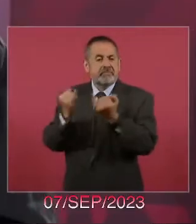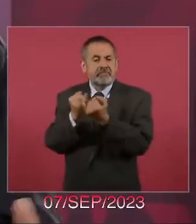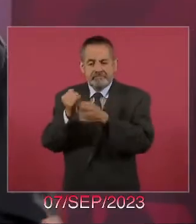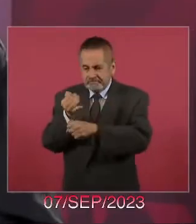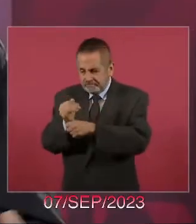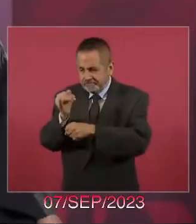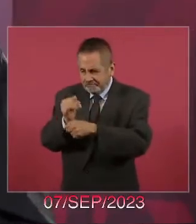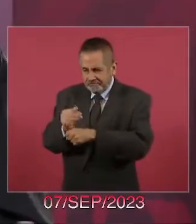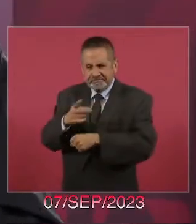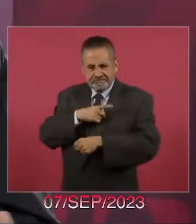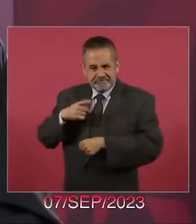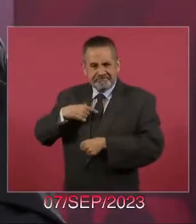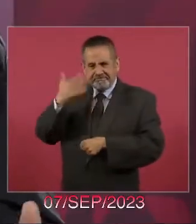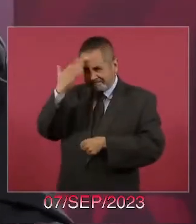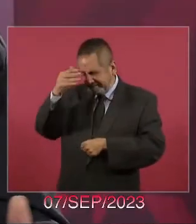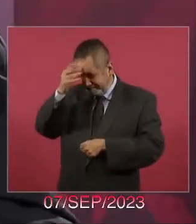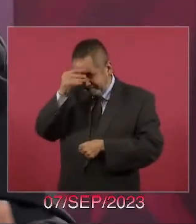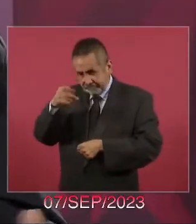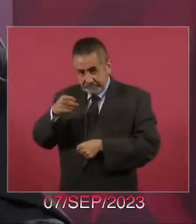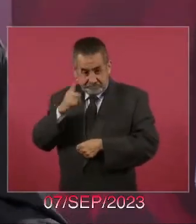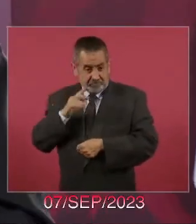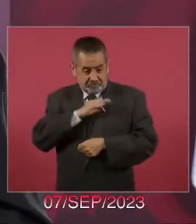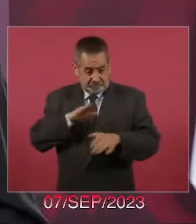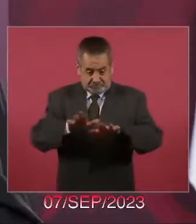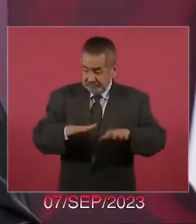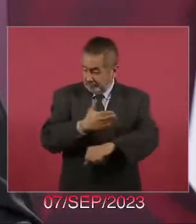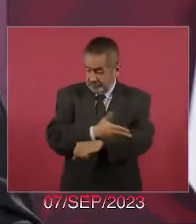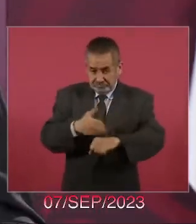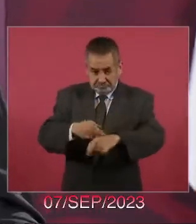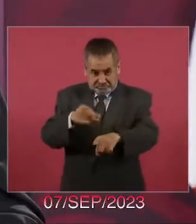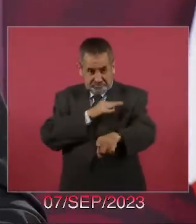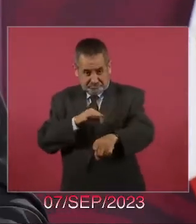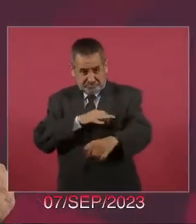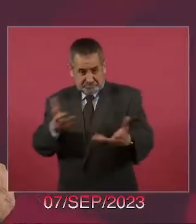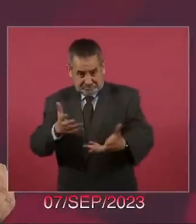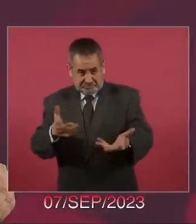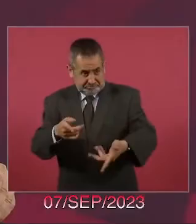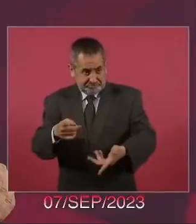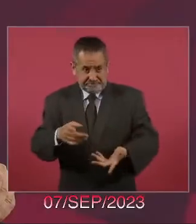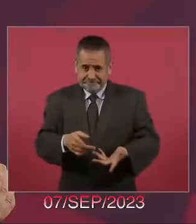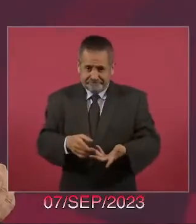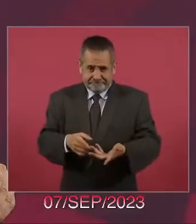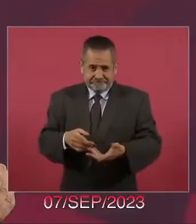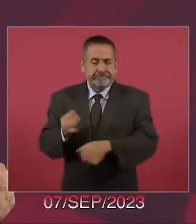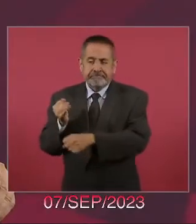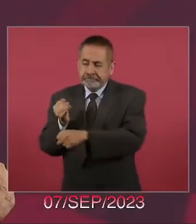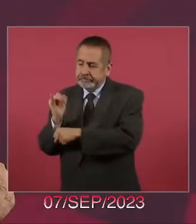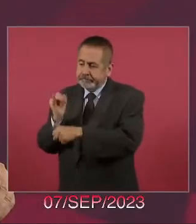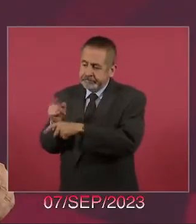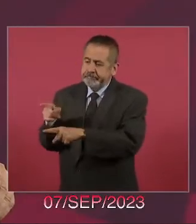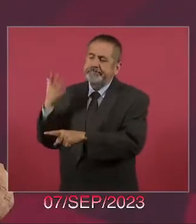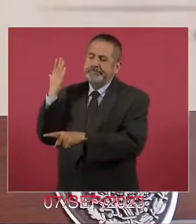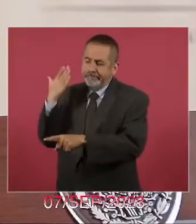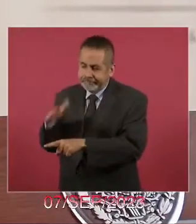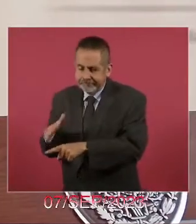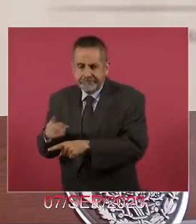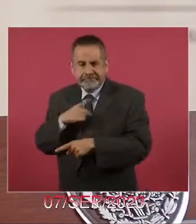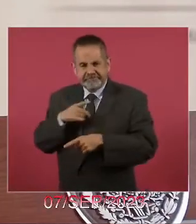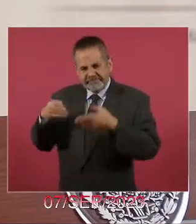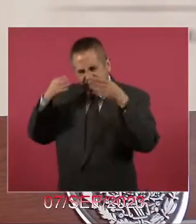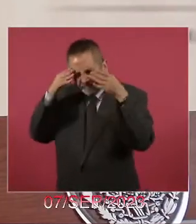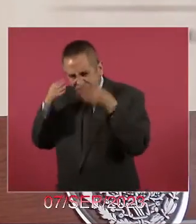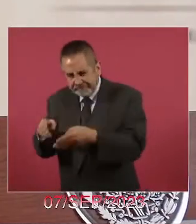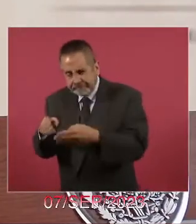carpintero. A ver, si nos ponemos a hacer esto, ¿sí vamos a poder? No, se necesita un